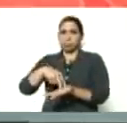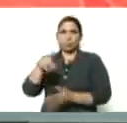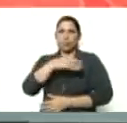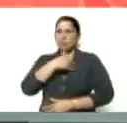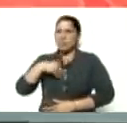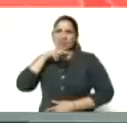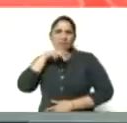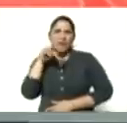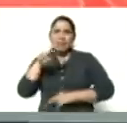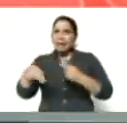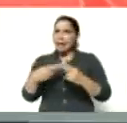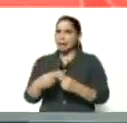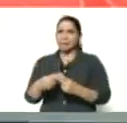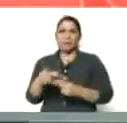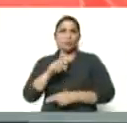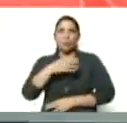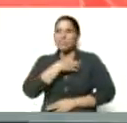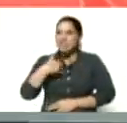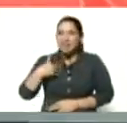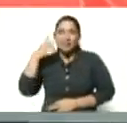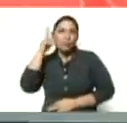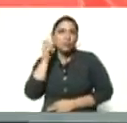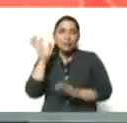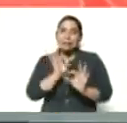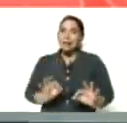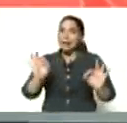con nadie, no quieres escuchar a nadie.